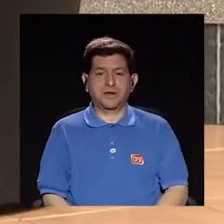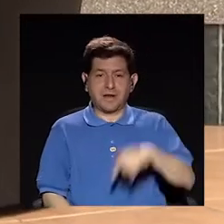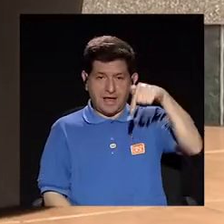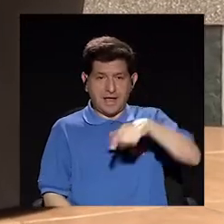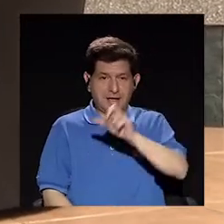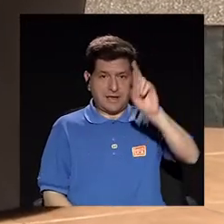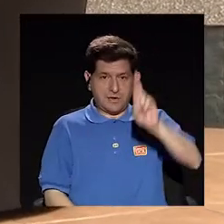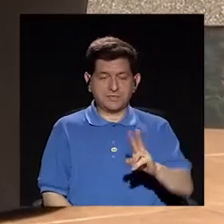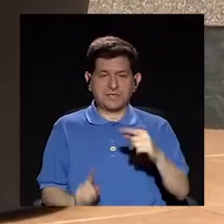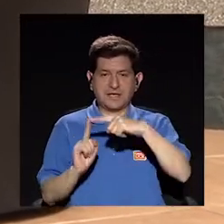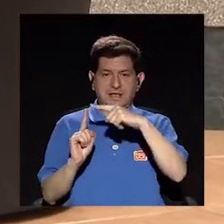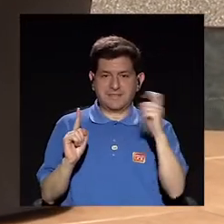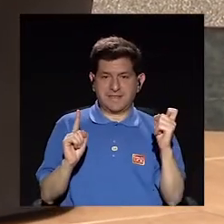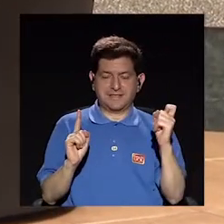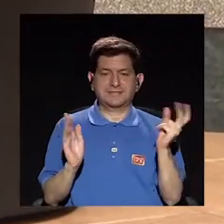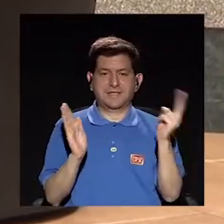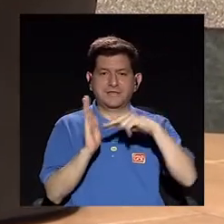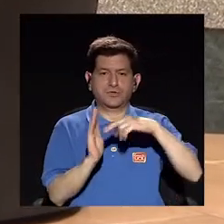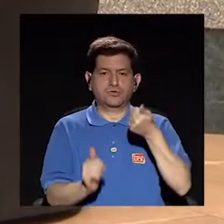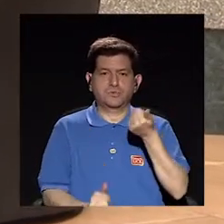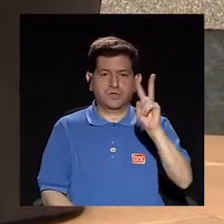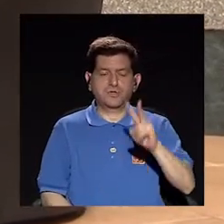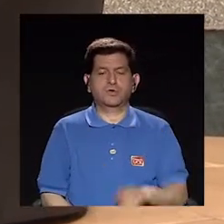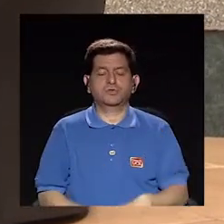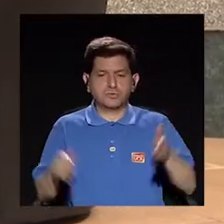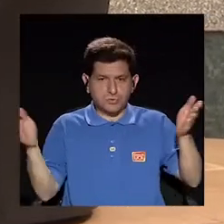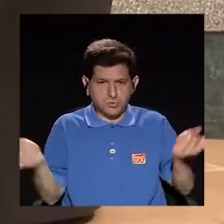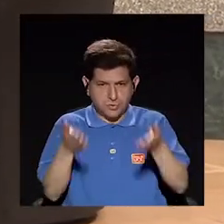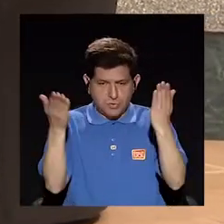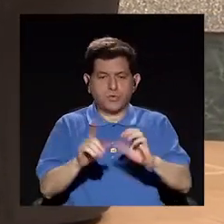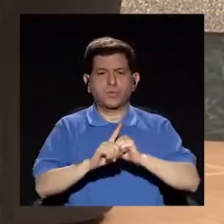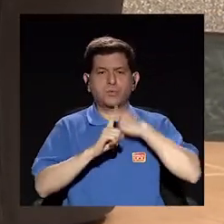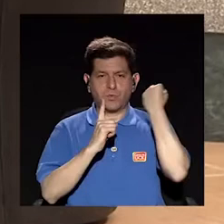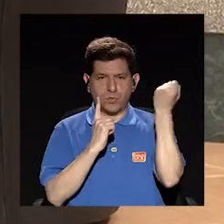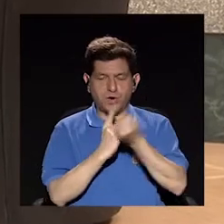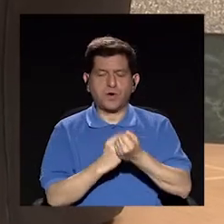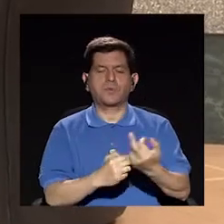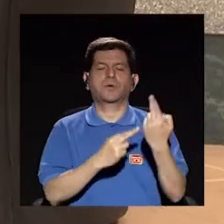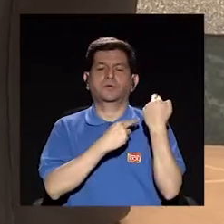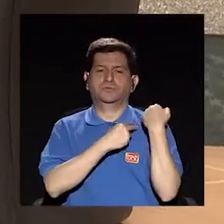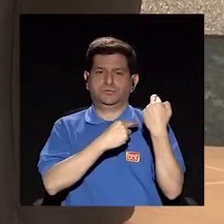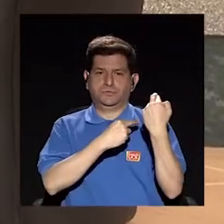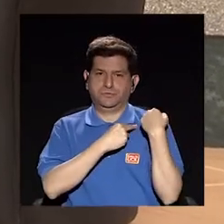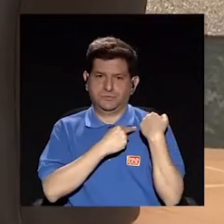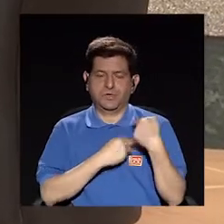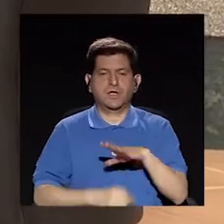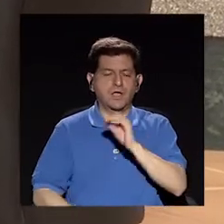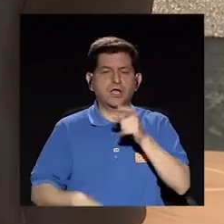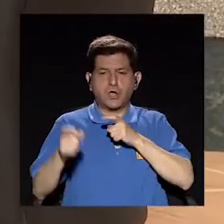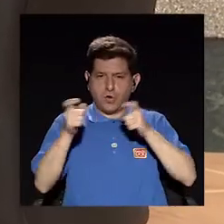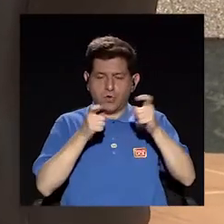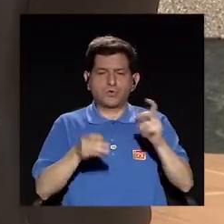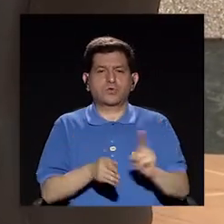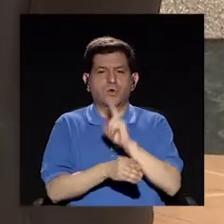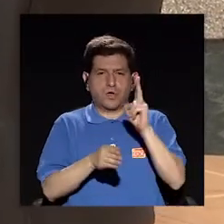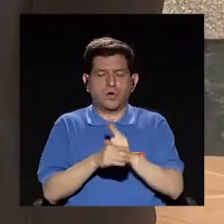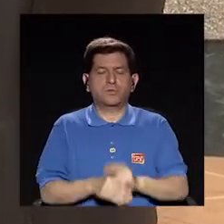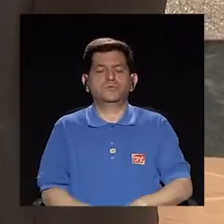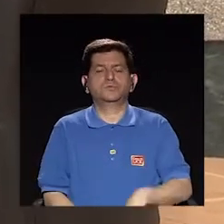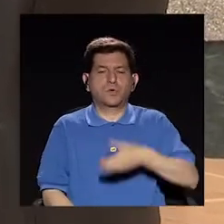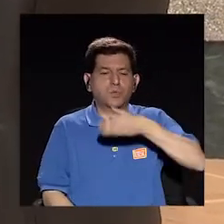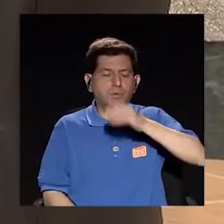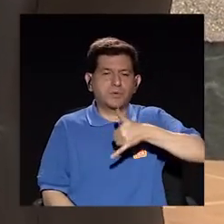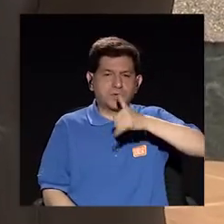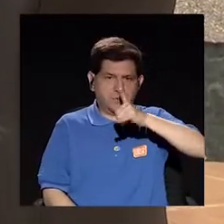en Costa Rica desde el año 2012 que busca promover en la sociedad responsabilidad y moderación en el consumo